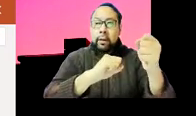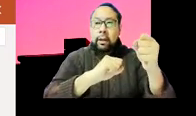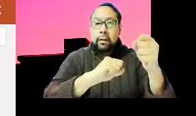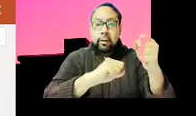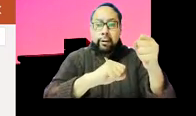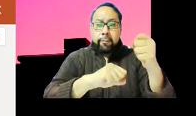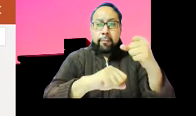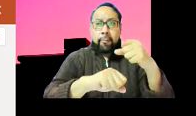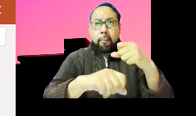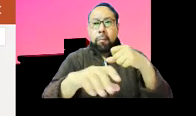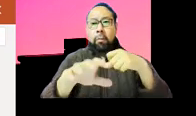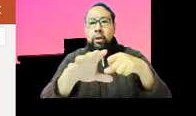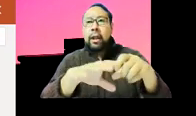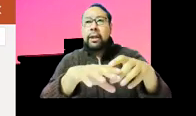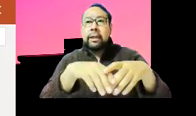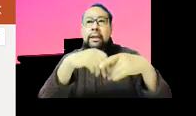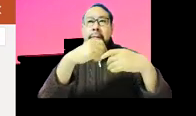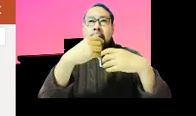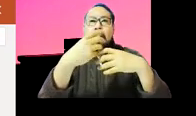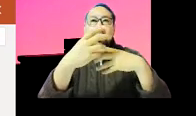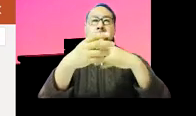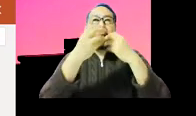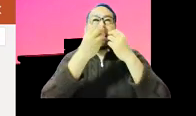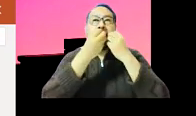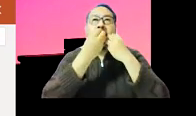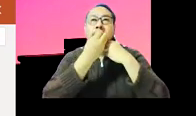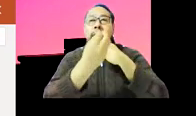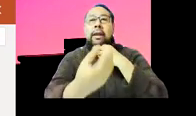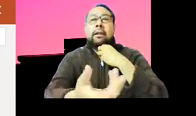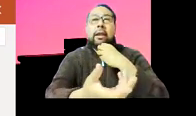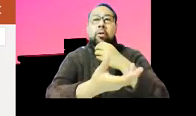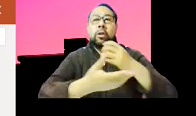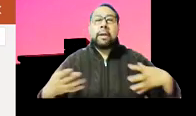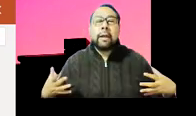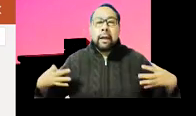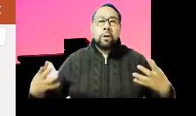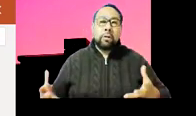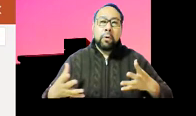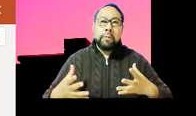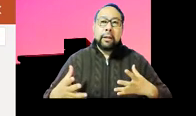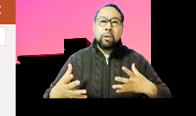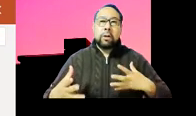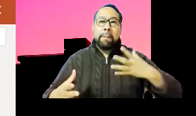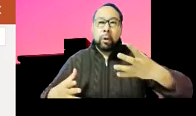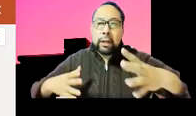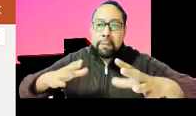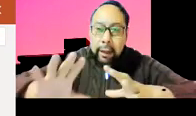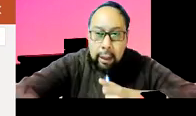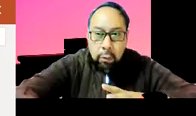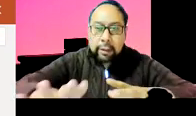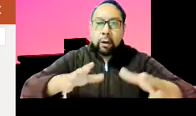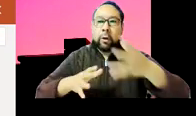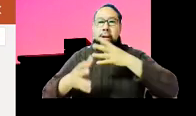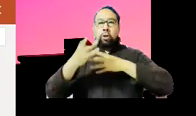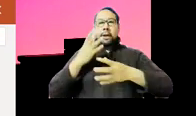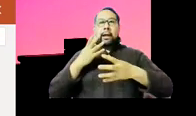¿no? No solamente es hablar, decir, dar el texto, ¿no? También son los movimientos, la proxemia, qué